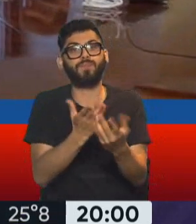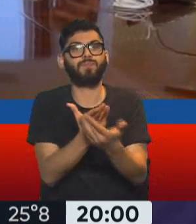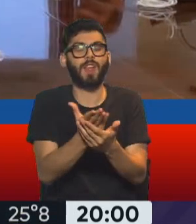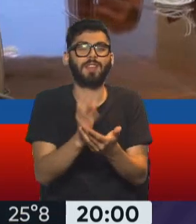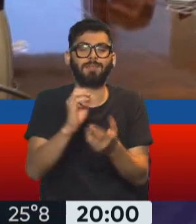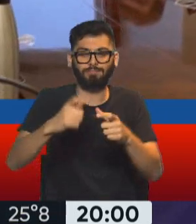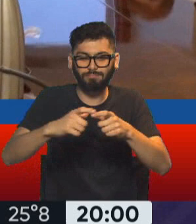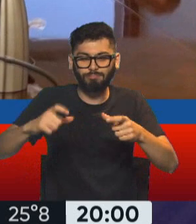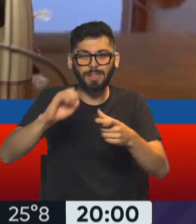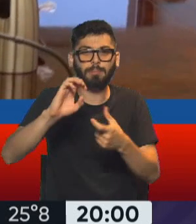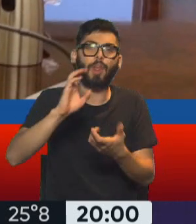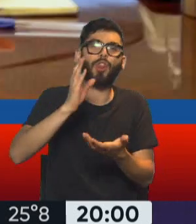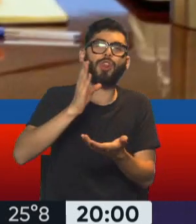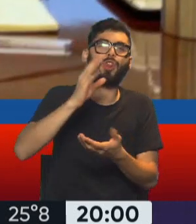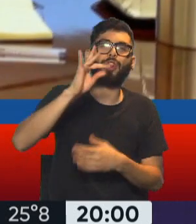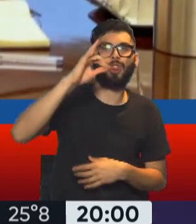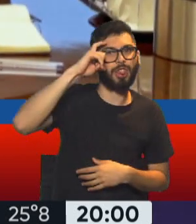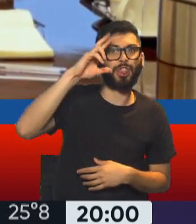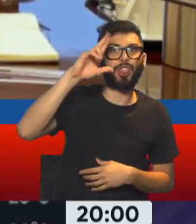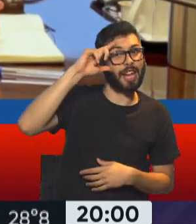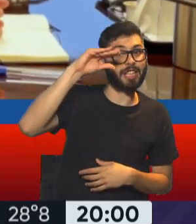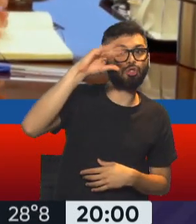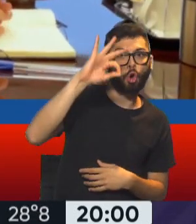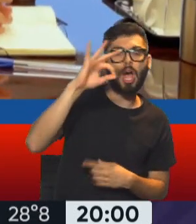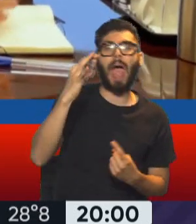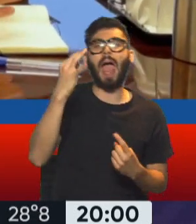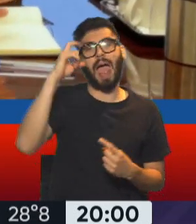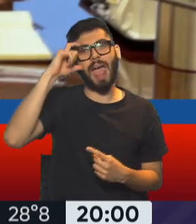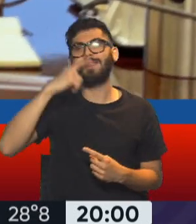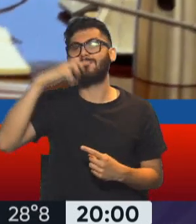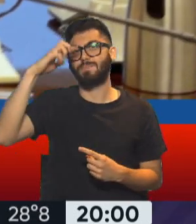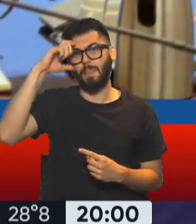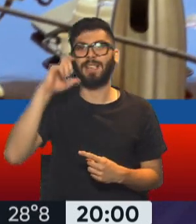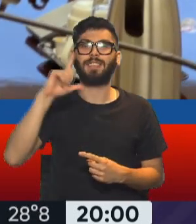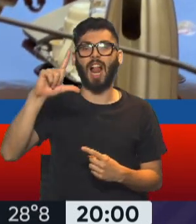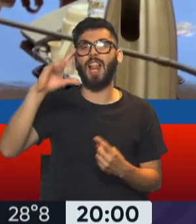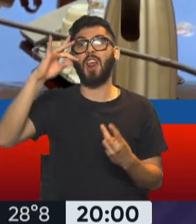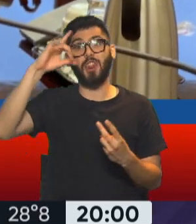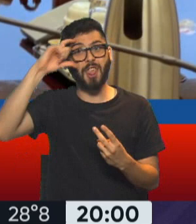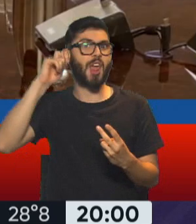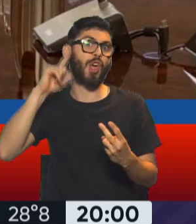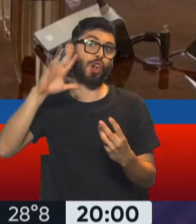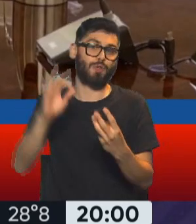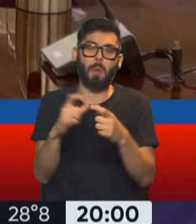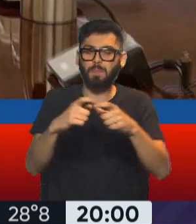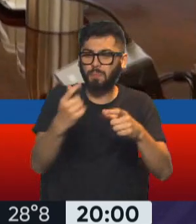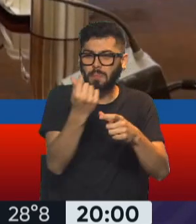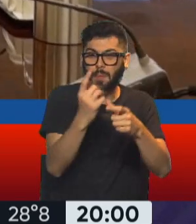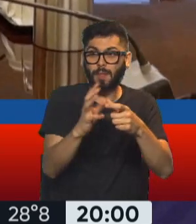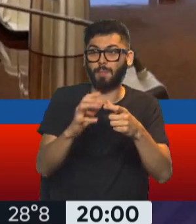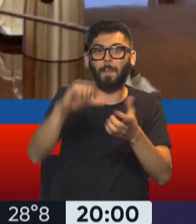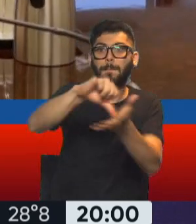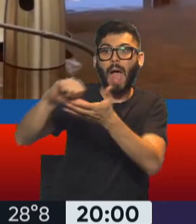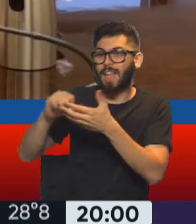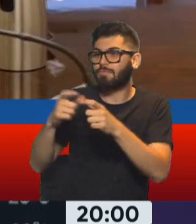giro, ¿no? Esta suerte de dinero, ¿no? De moneda que entrega el Fondo Monetario a los países miembros del organismo para poder dotar de liquidez